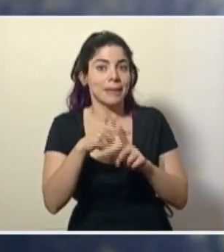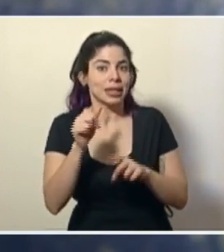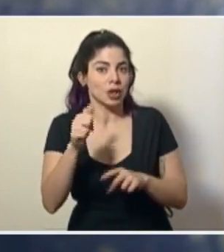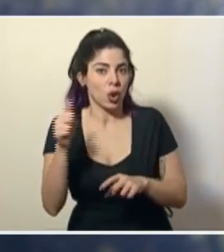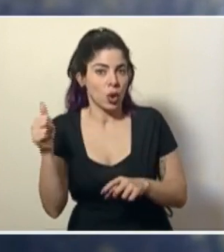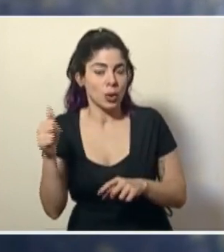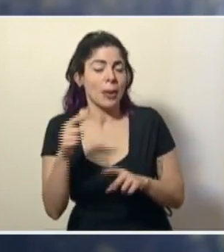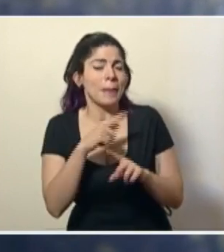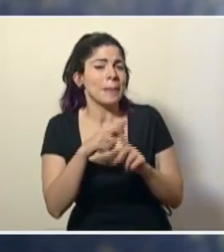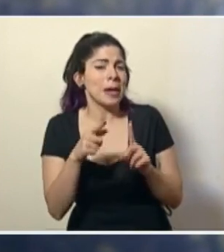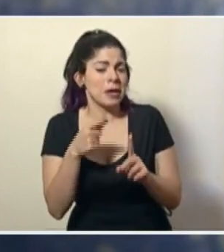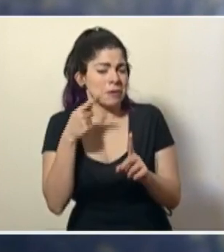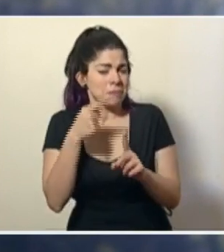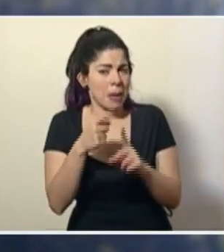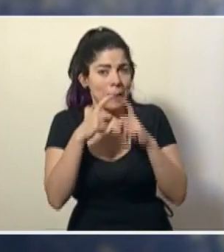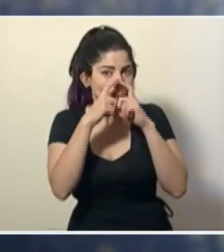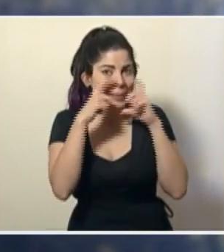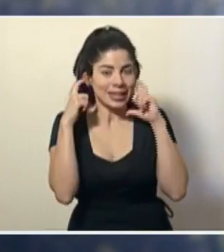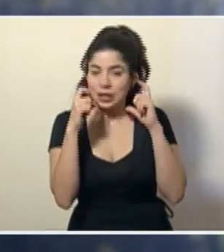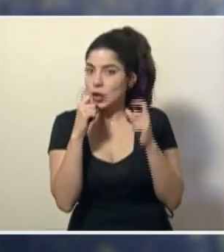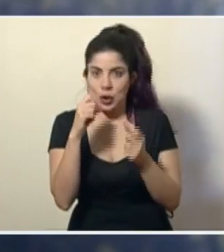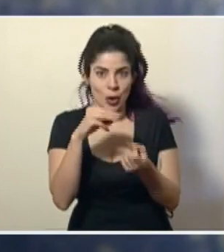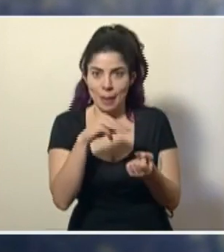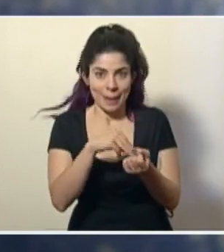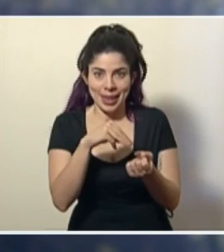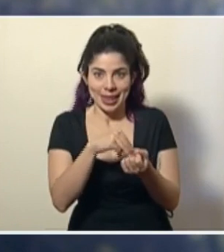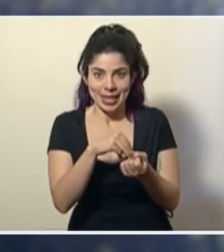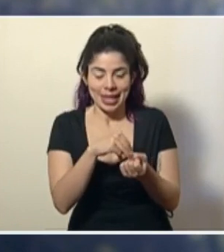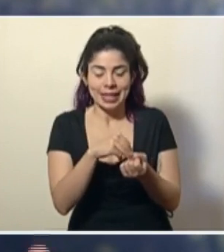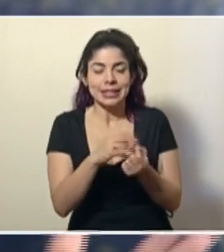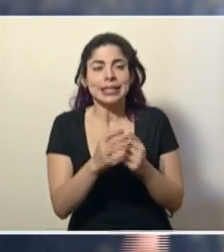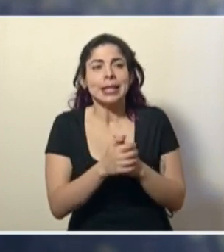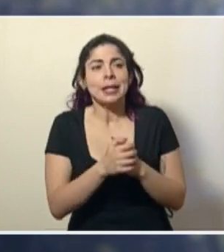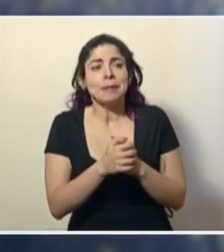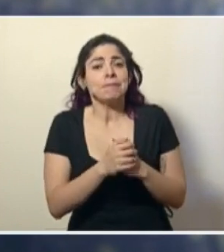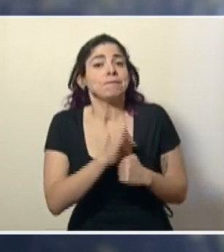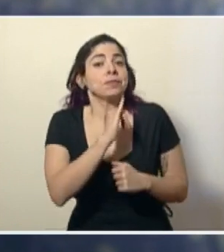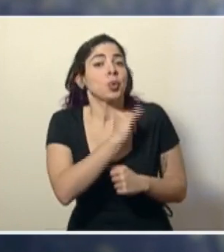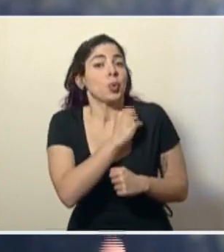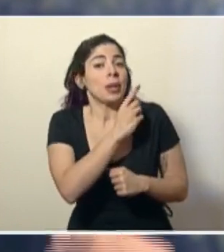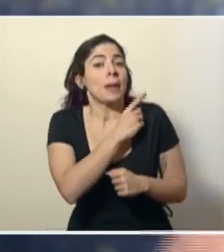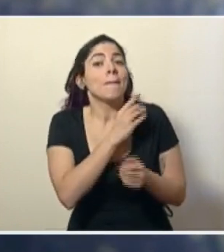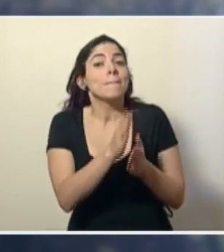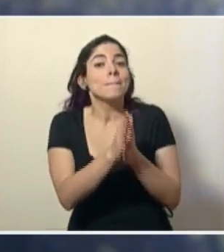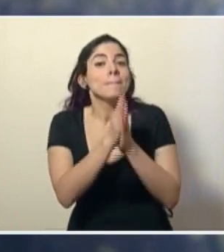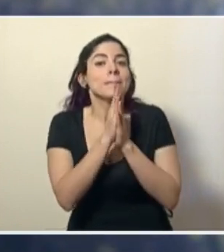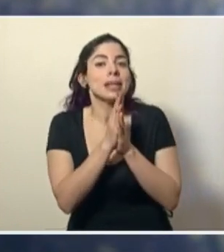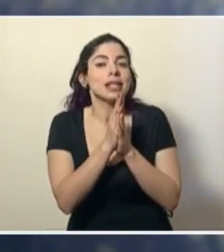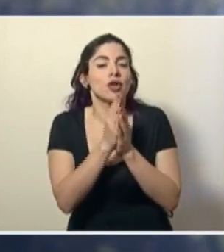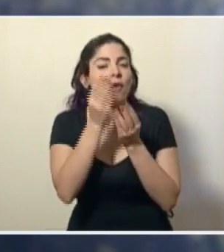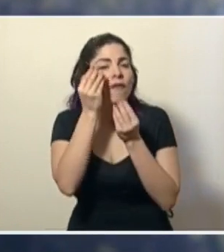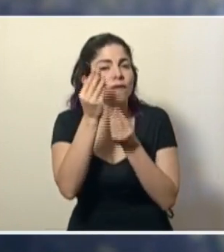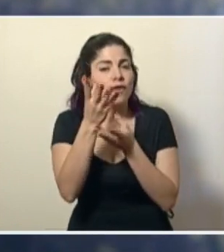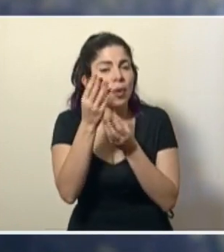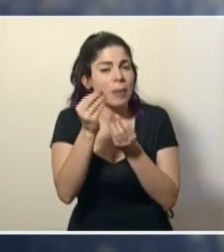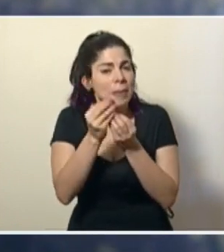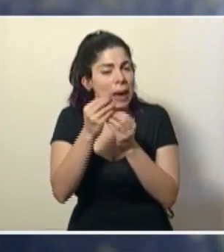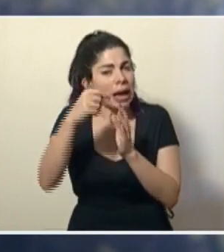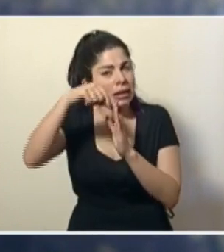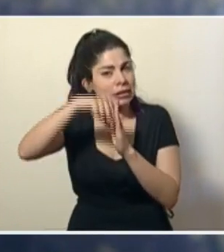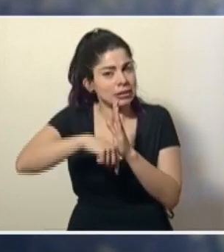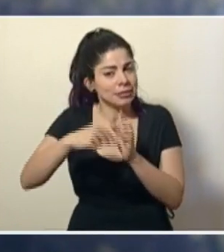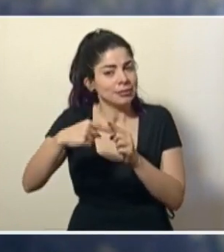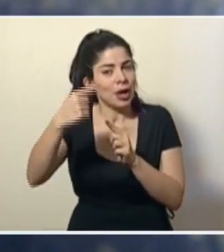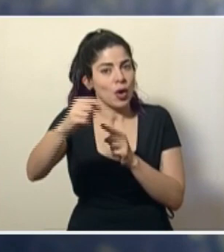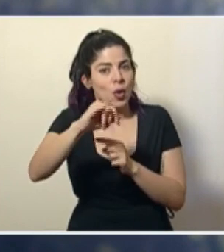pero específicamente sobre el de mascarillas no médicas. La Junta Directiva pidió ampliar ese informe para el próximo jueves,